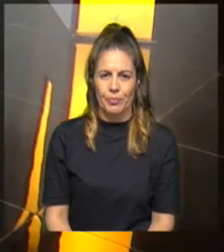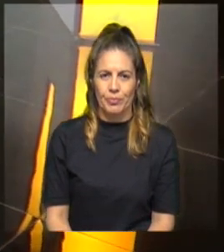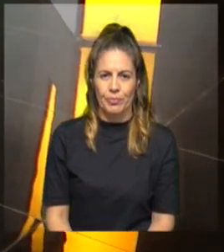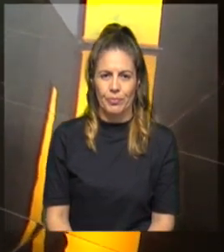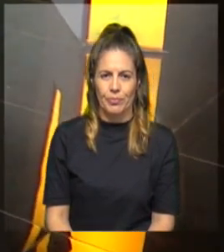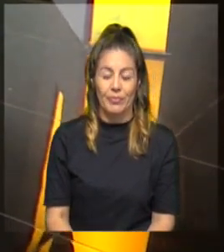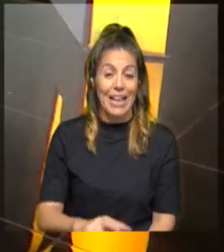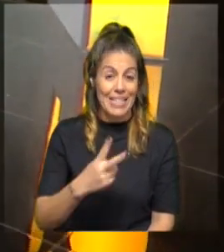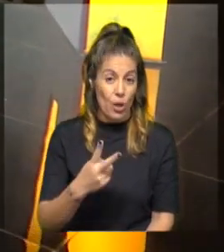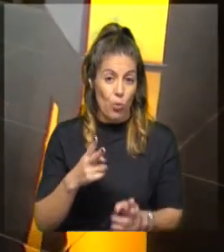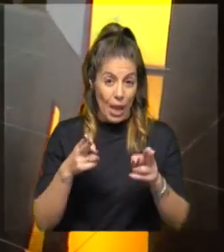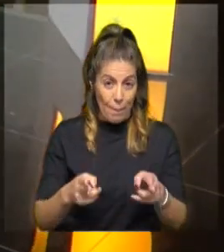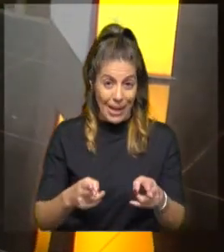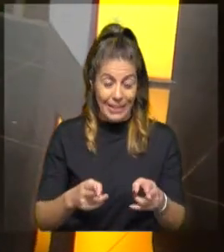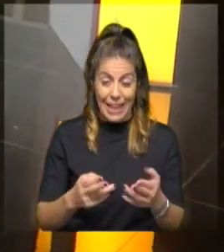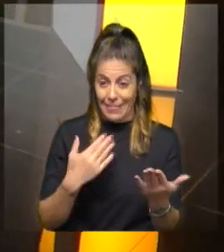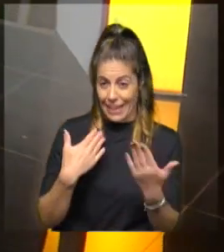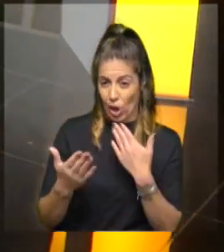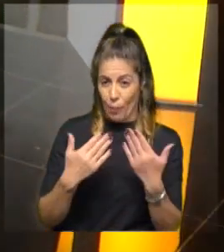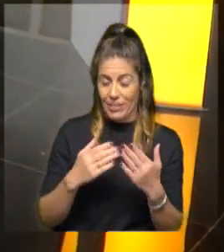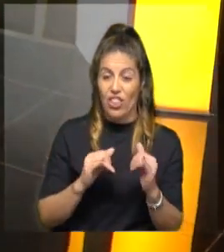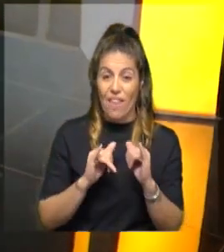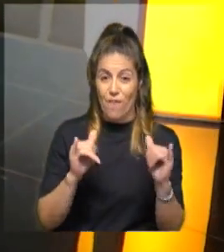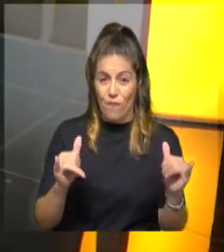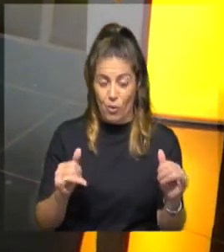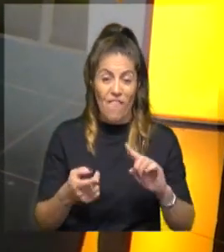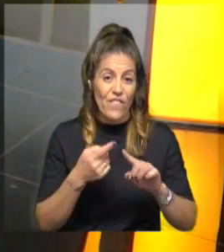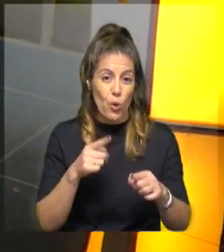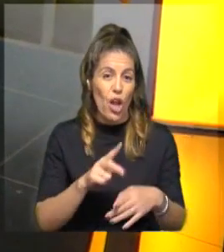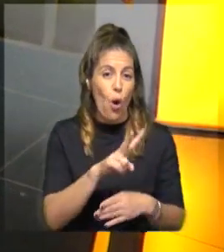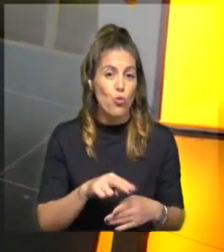Y en la segunda parte de esta conversación, de este informe vinculado al